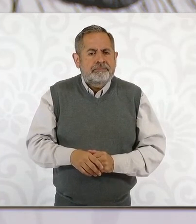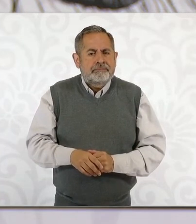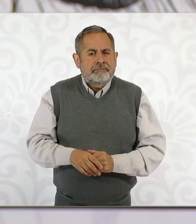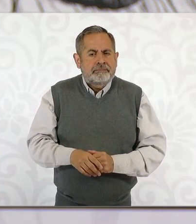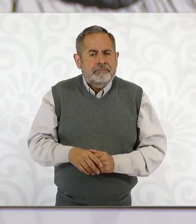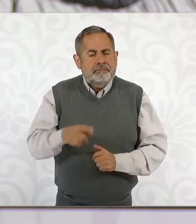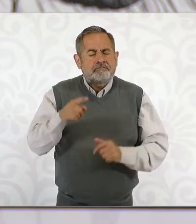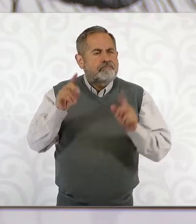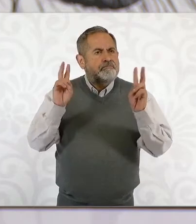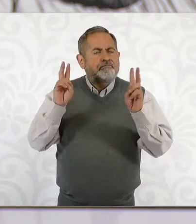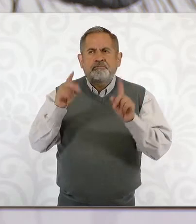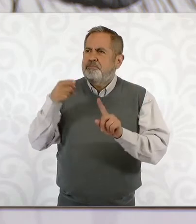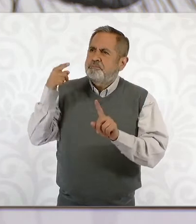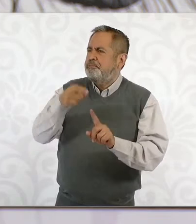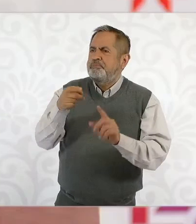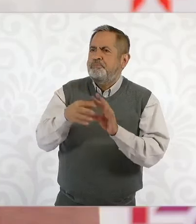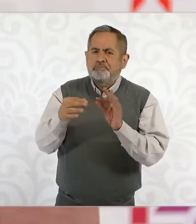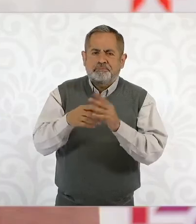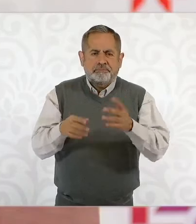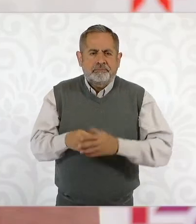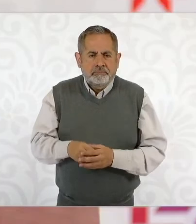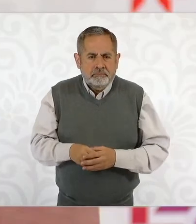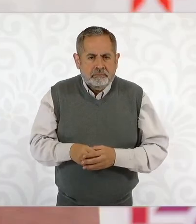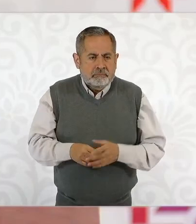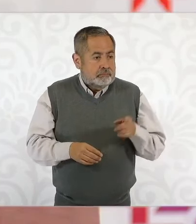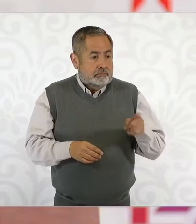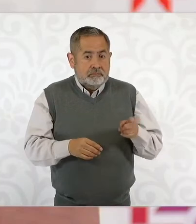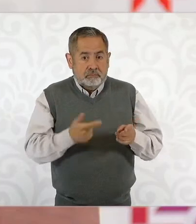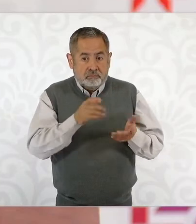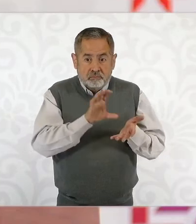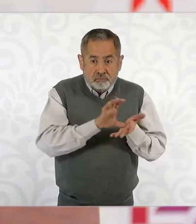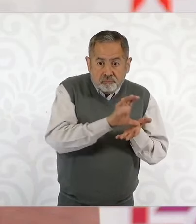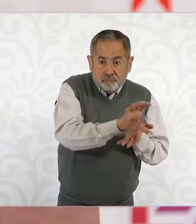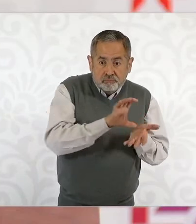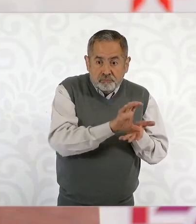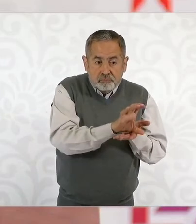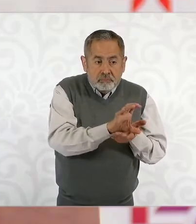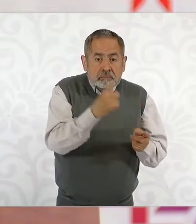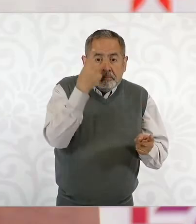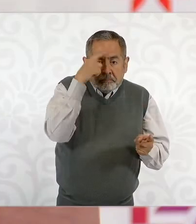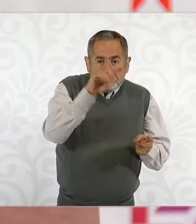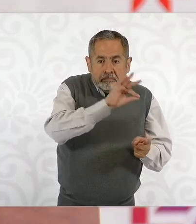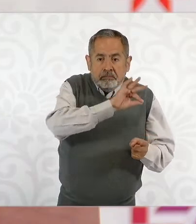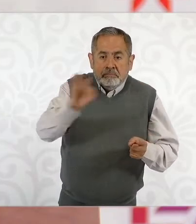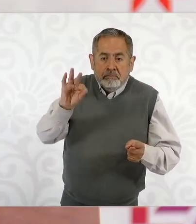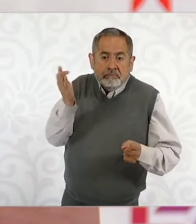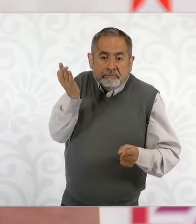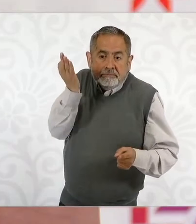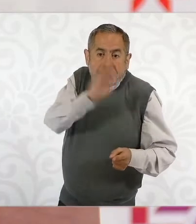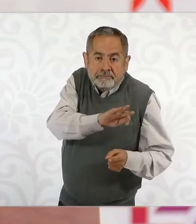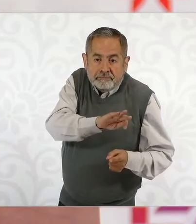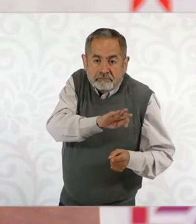el tema es la cantidad de recursos que se utilizan para falsear y